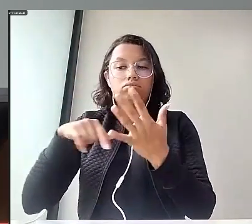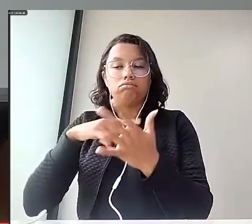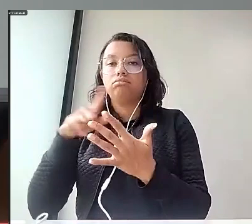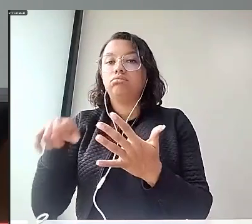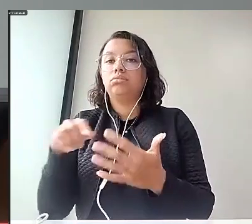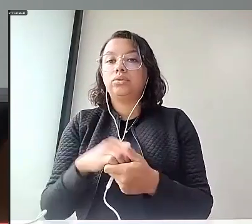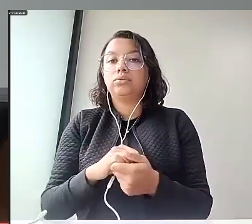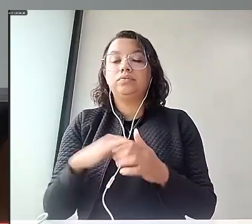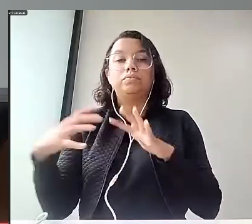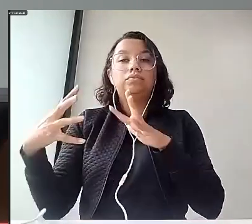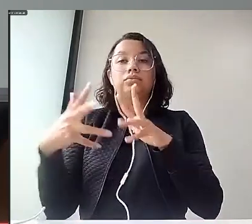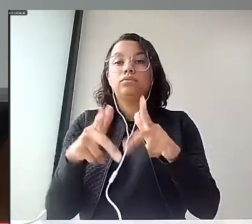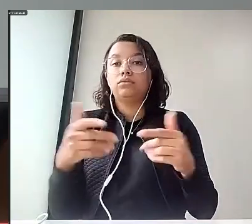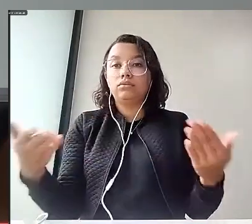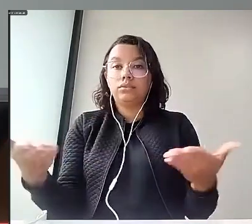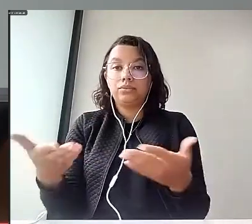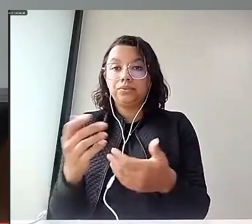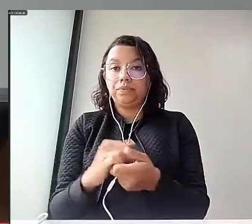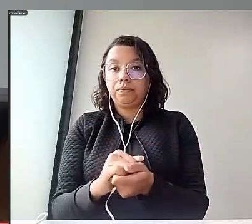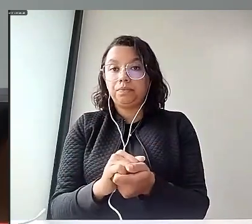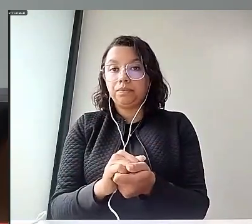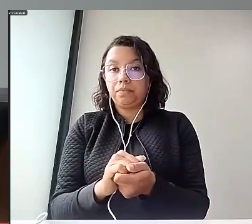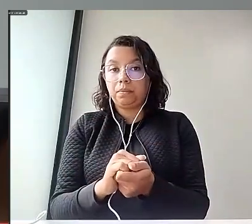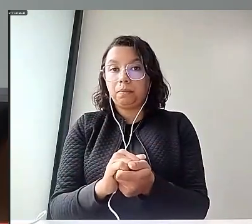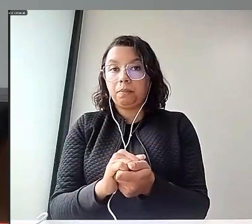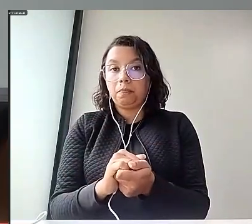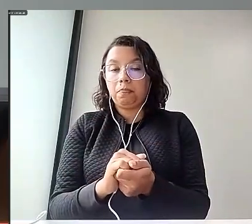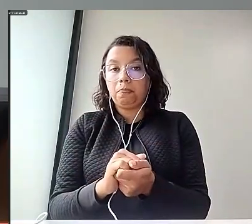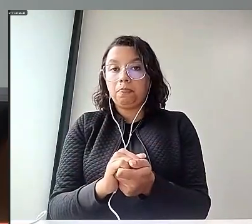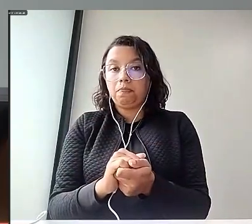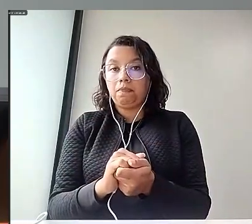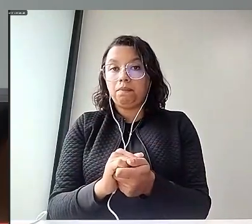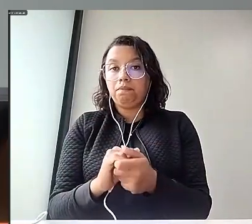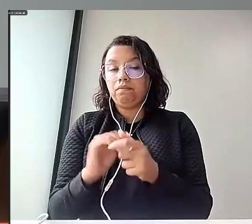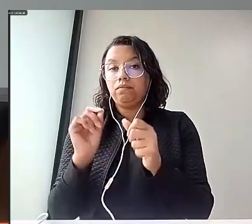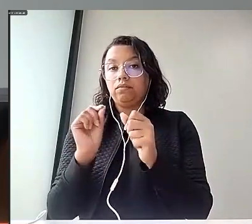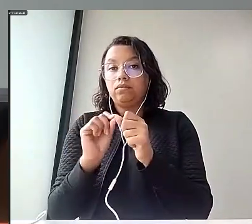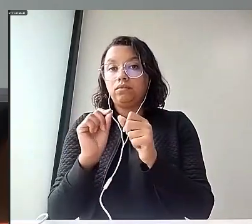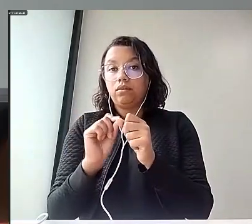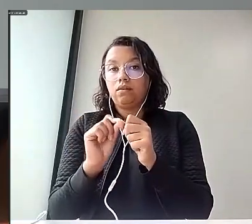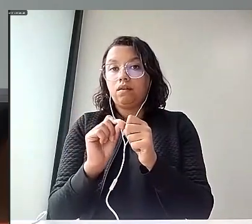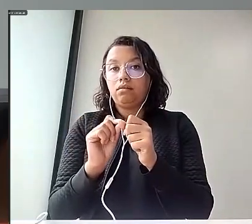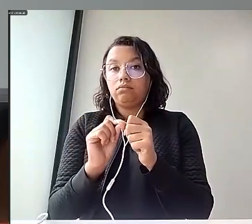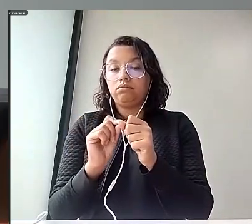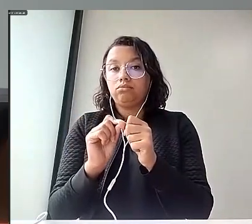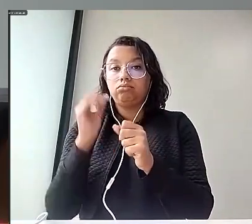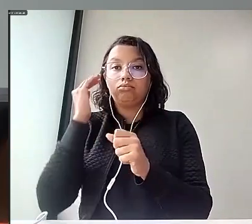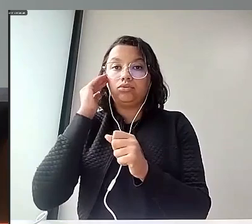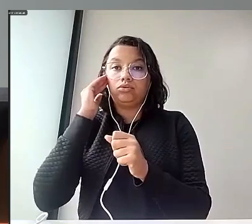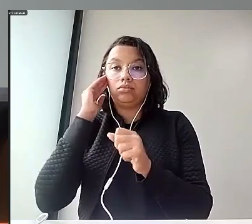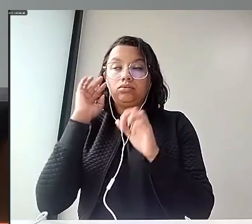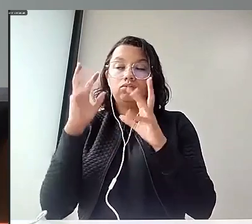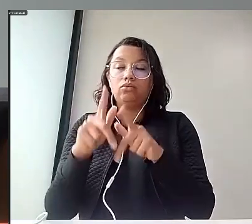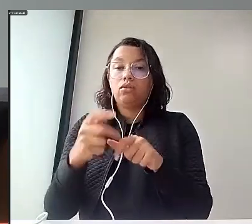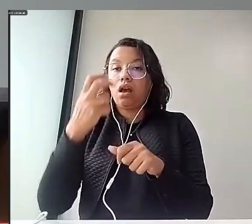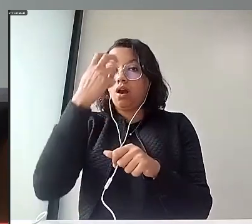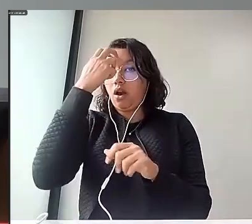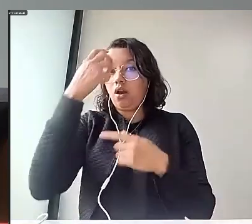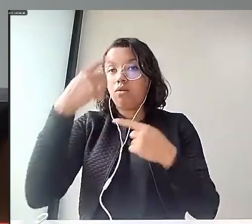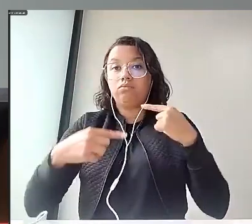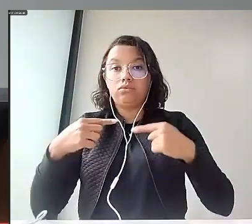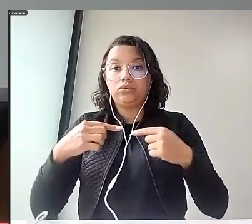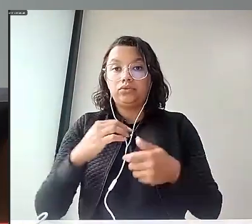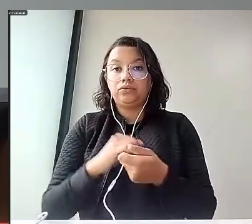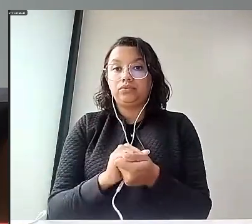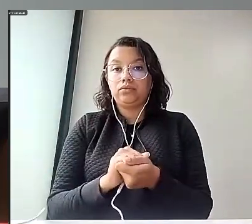Todo eso establece el retrato básico de la cultura jurídica francesa, lo